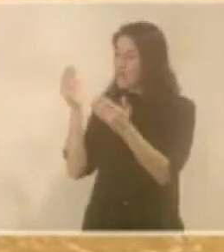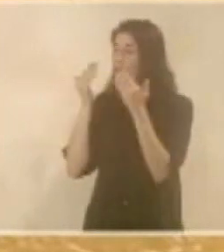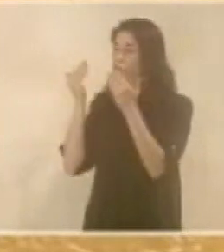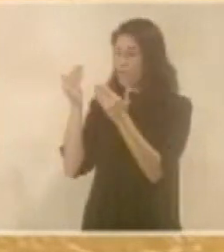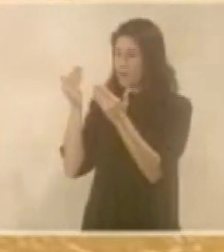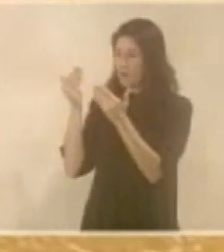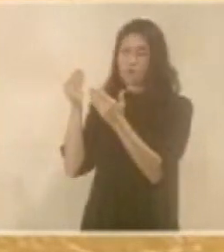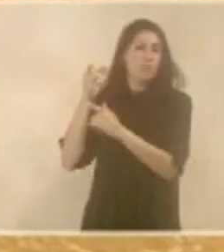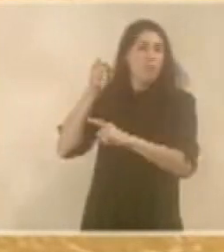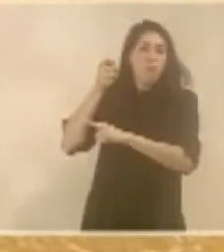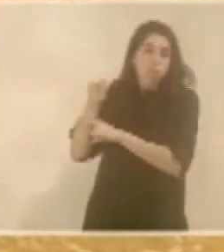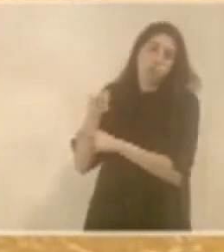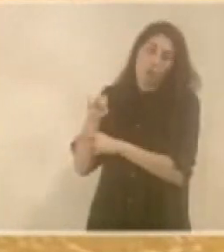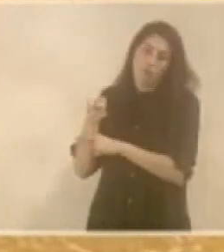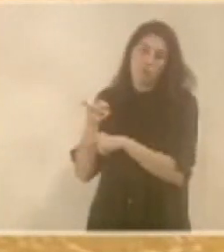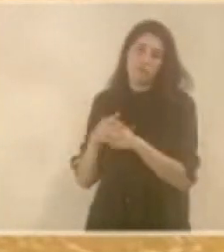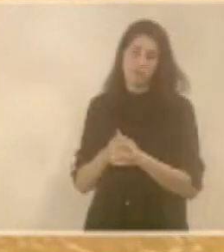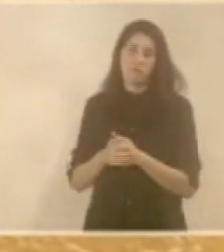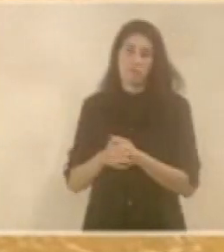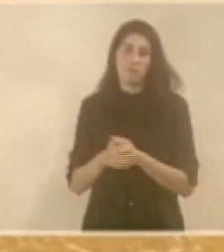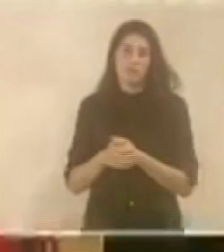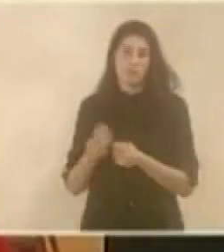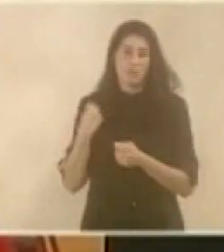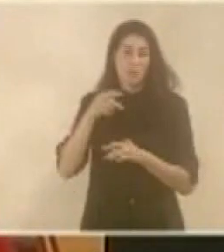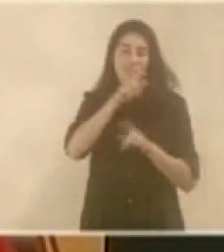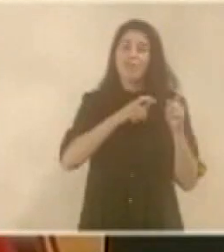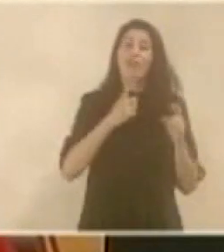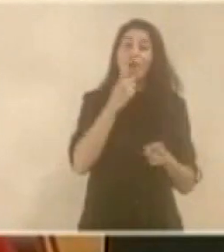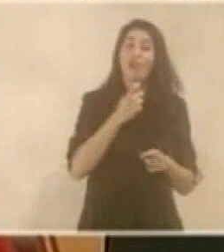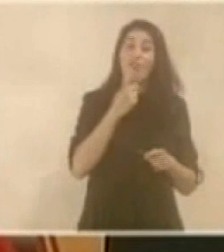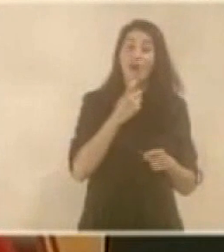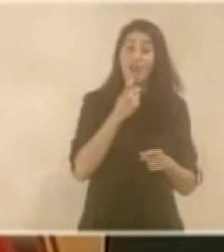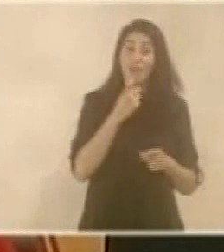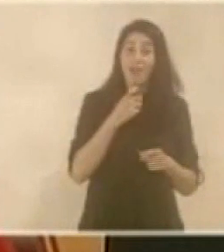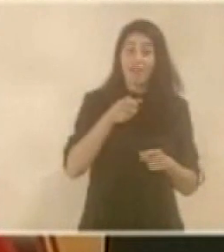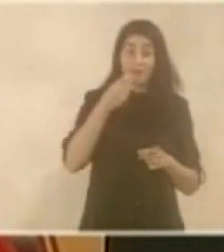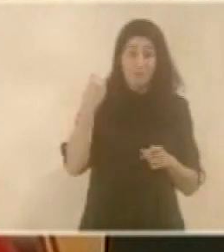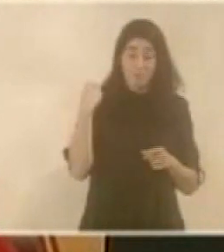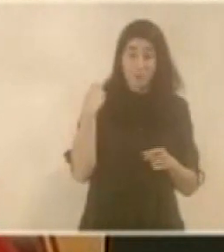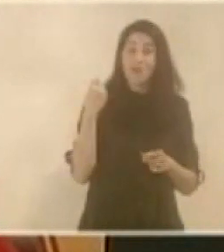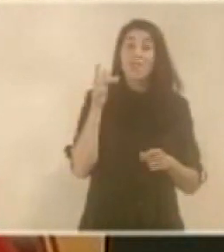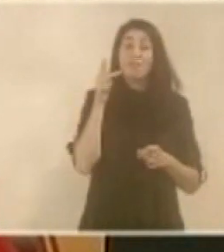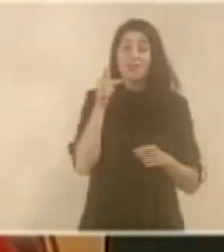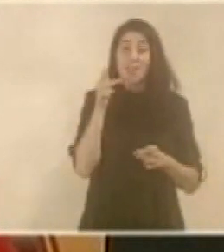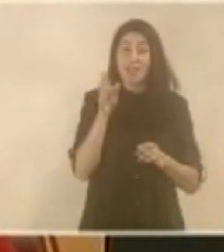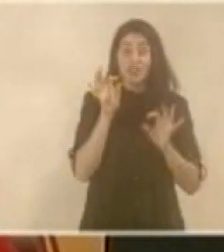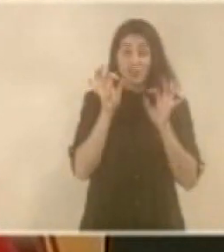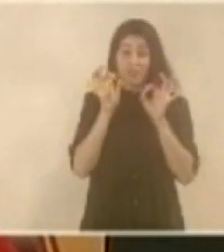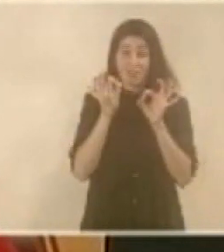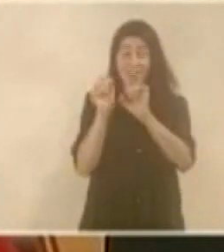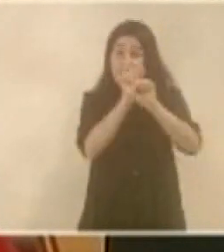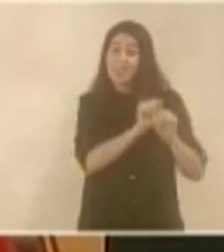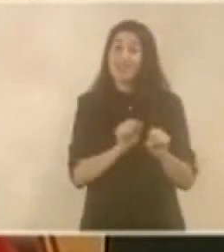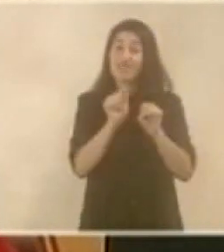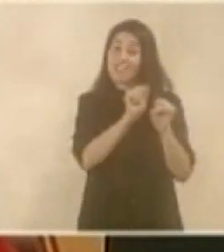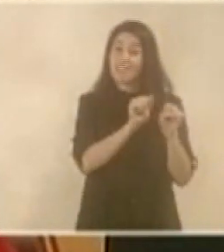hacerlo. Esta defensa que los colorados hicieron en 1824 de los valores constitucionales de 1812 ha venido representando